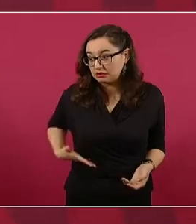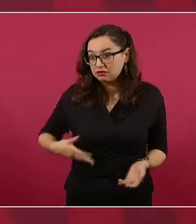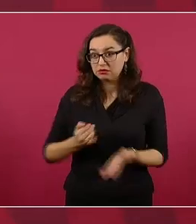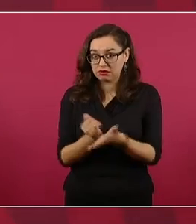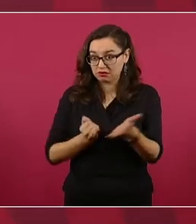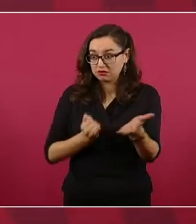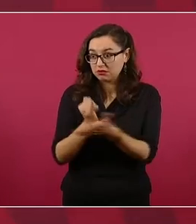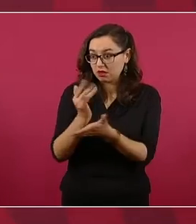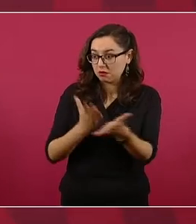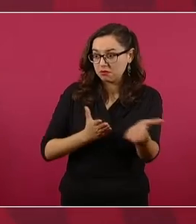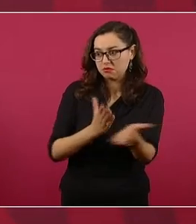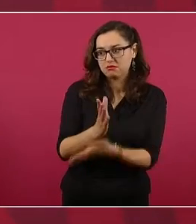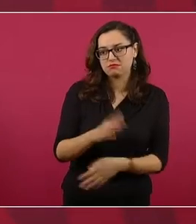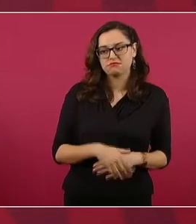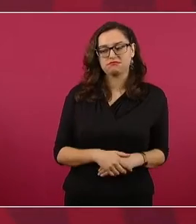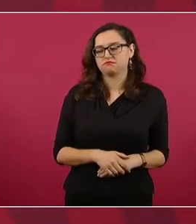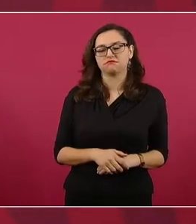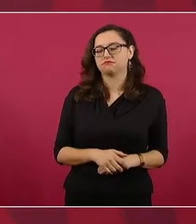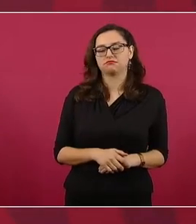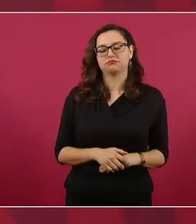a dejar a Pemex